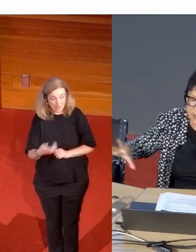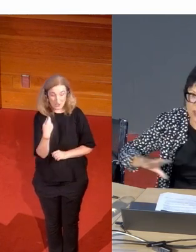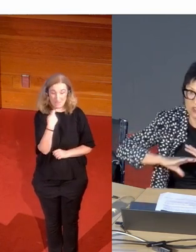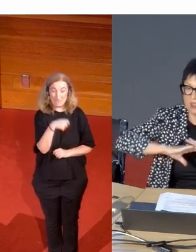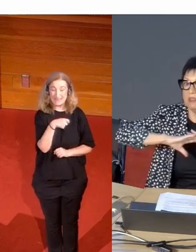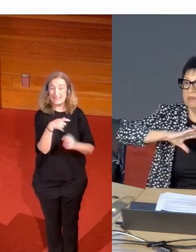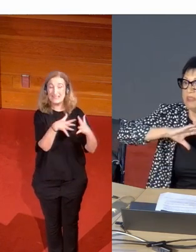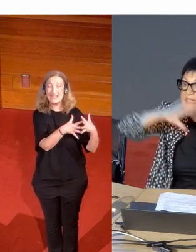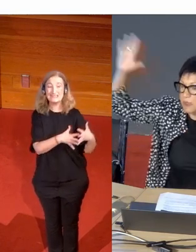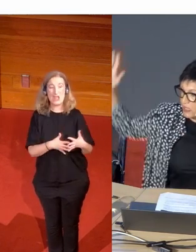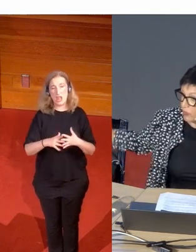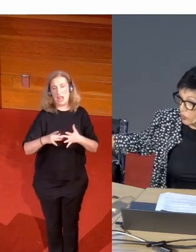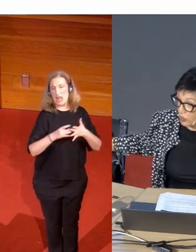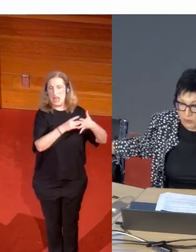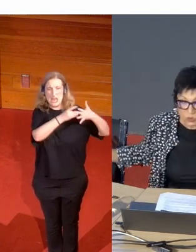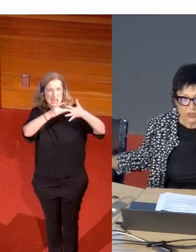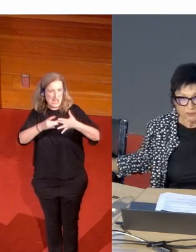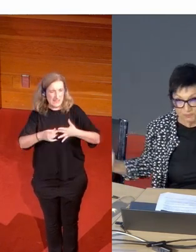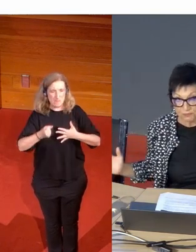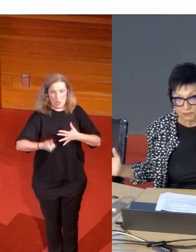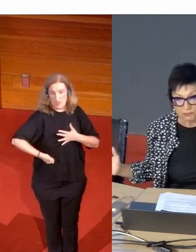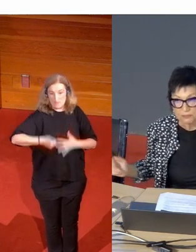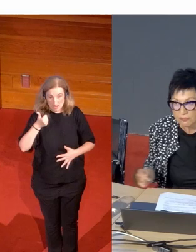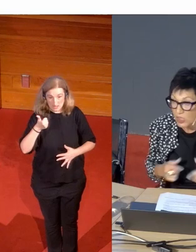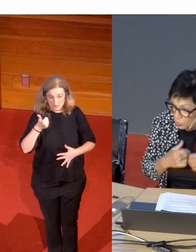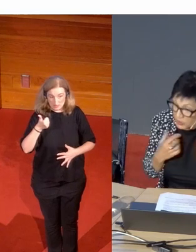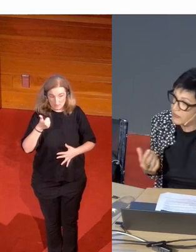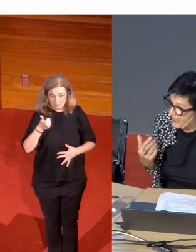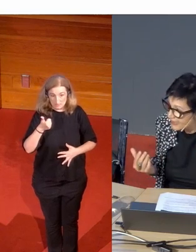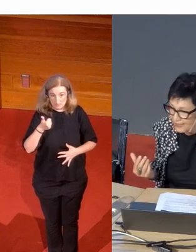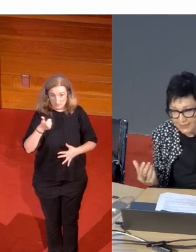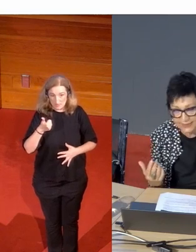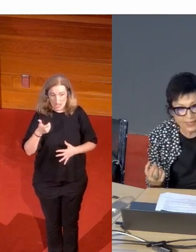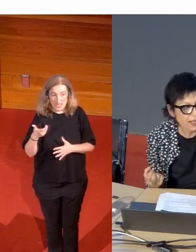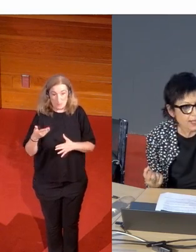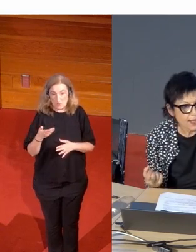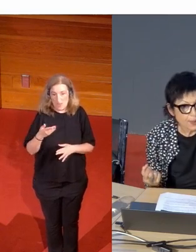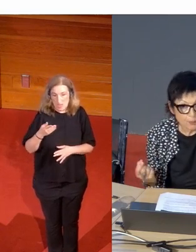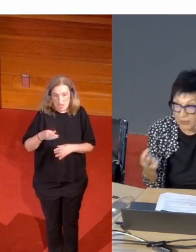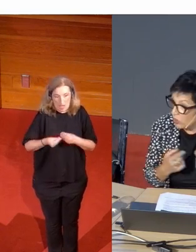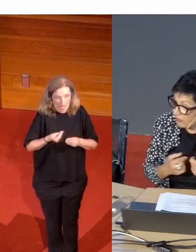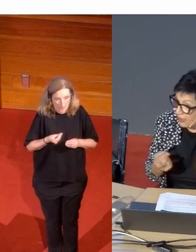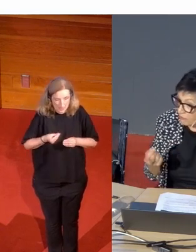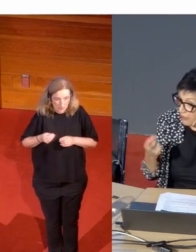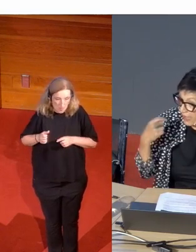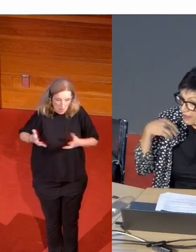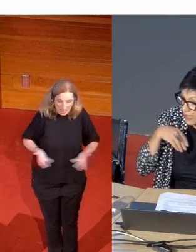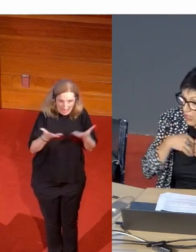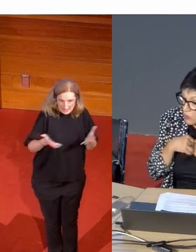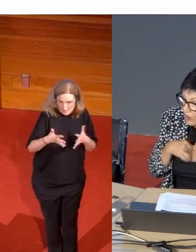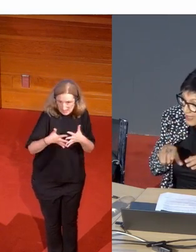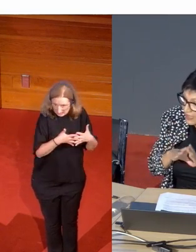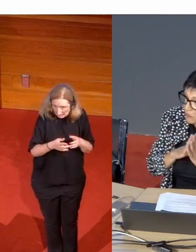Unidos que dicen aquello que es el líder más poderoso del mundo nos puede meter en guerras pero